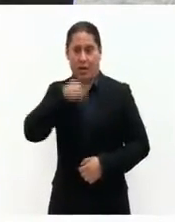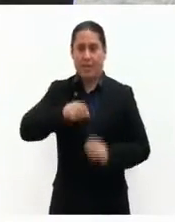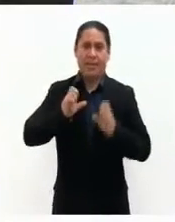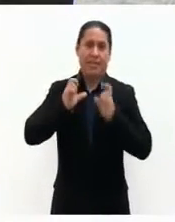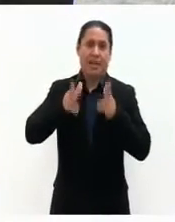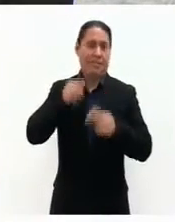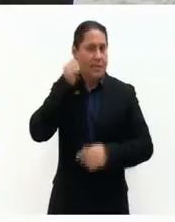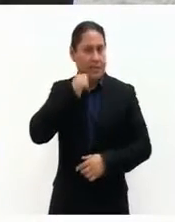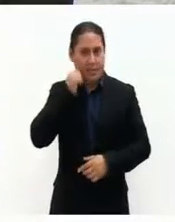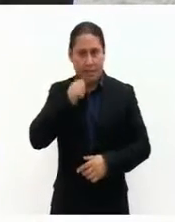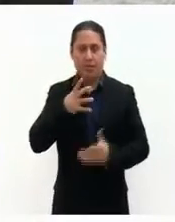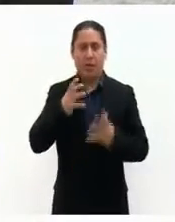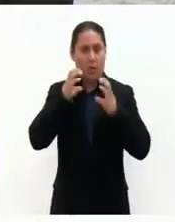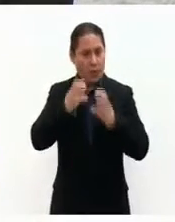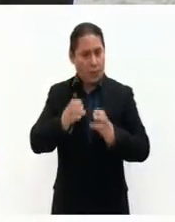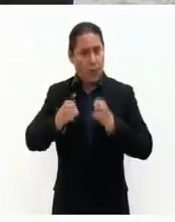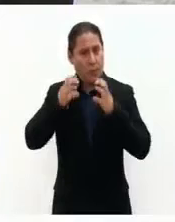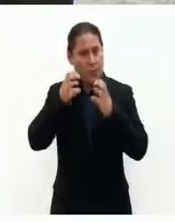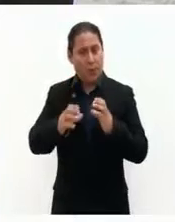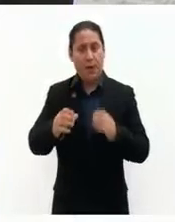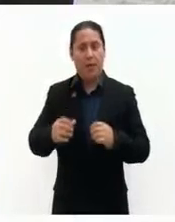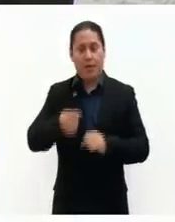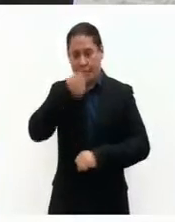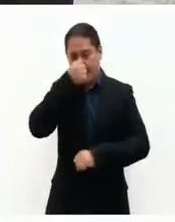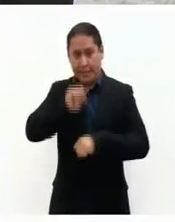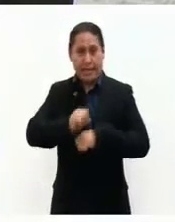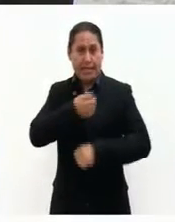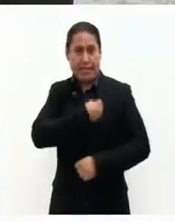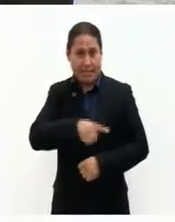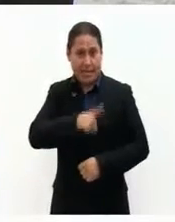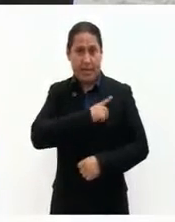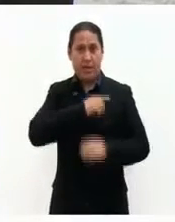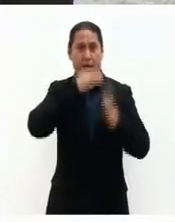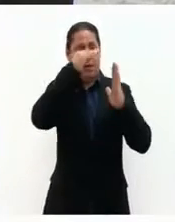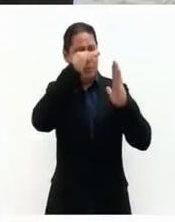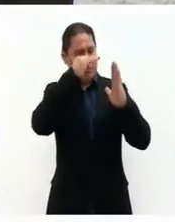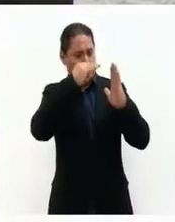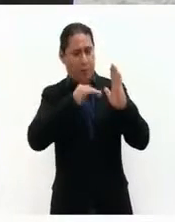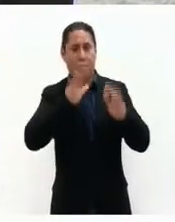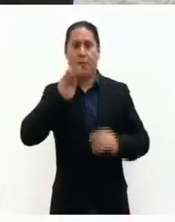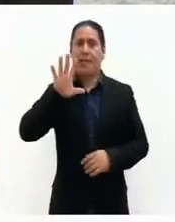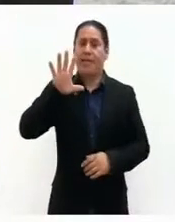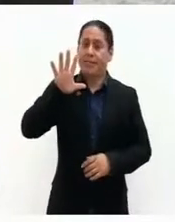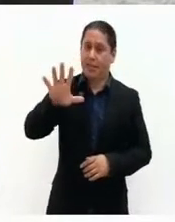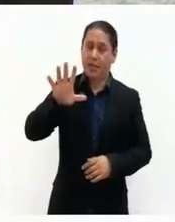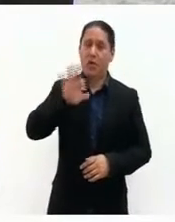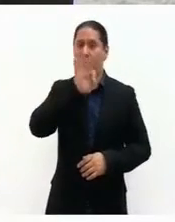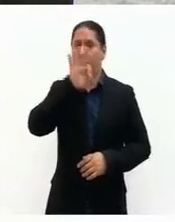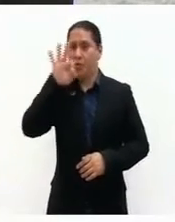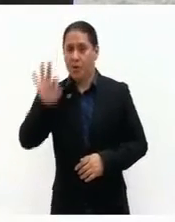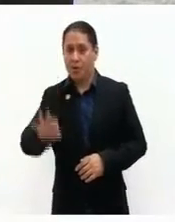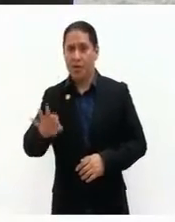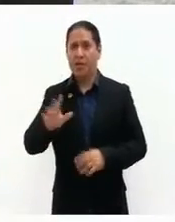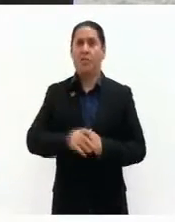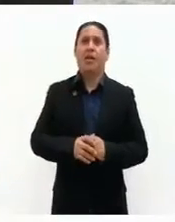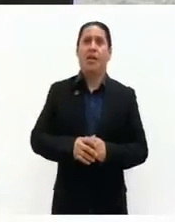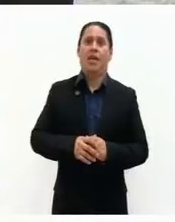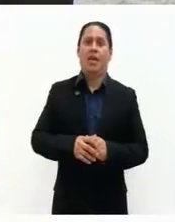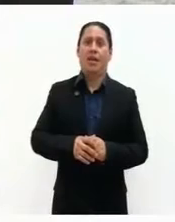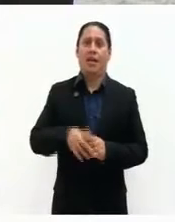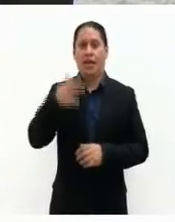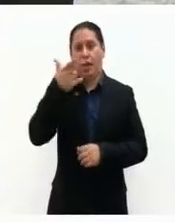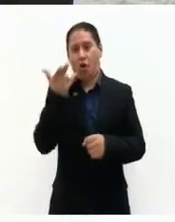son tangibles, que de acuerdo a la Secretaría de Salud se registra un descenso del 95% en desocupación hospitalaria y